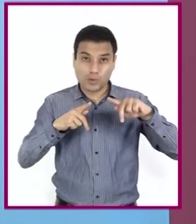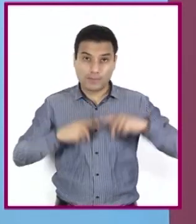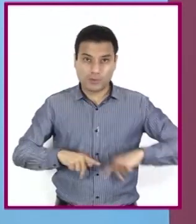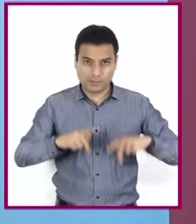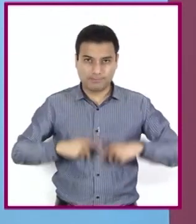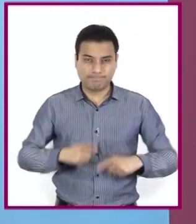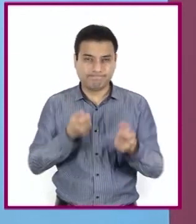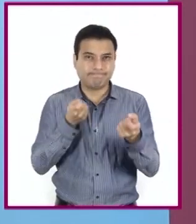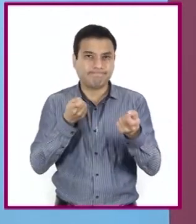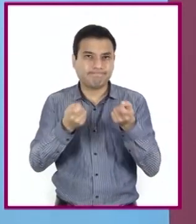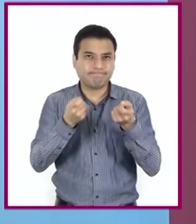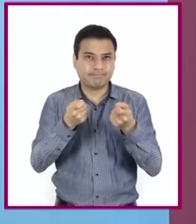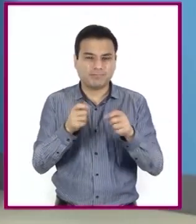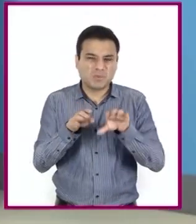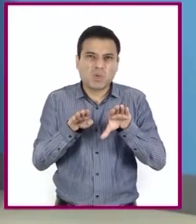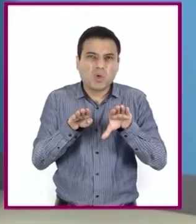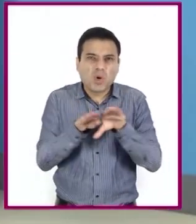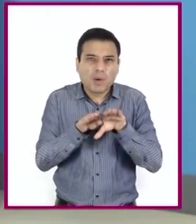armas.